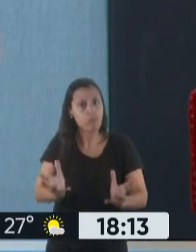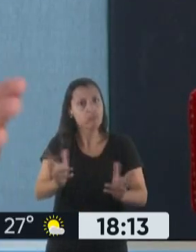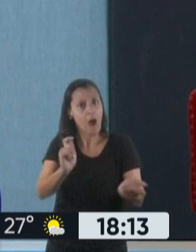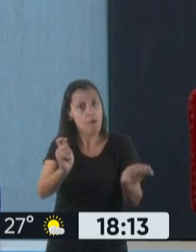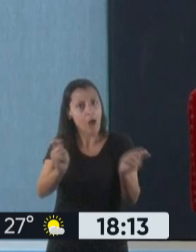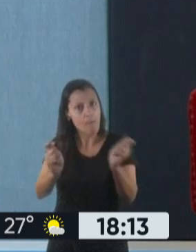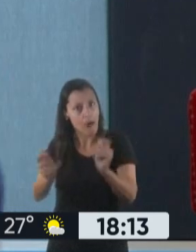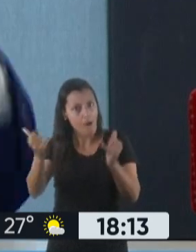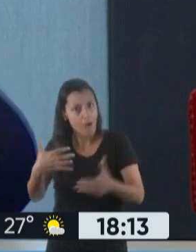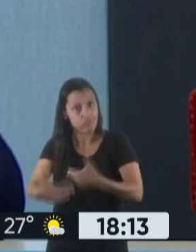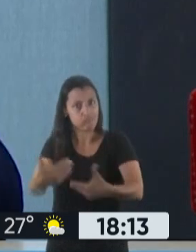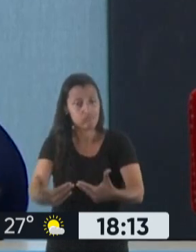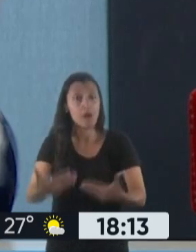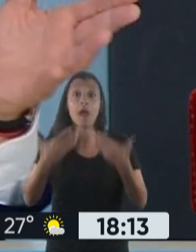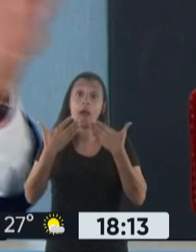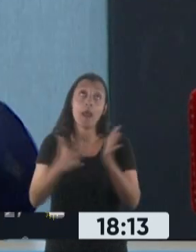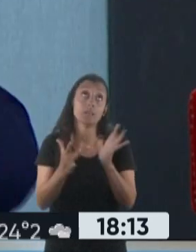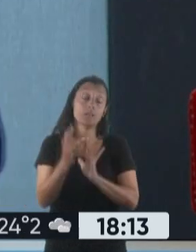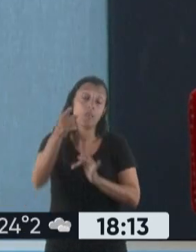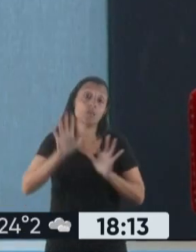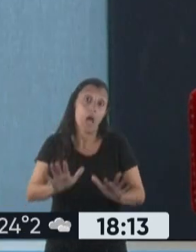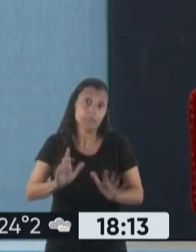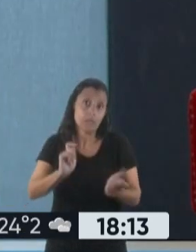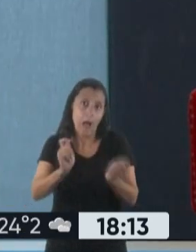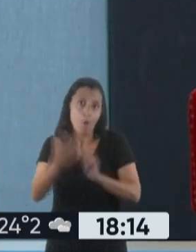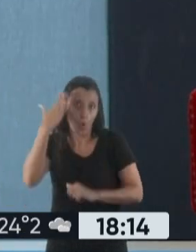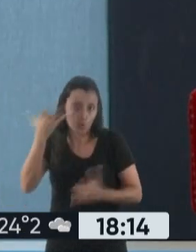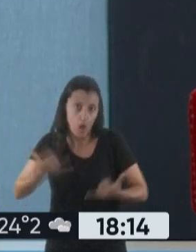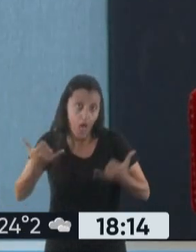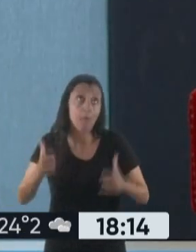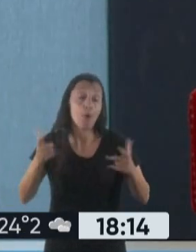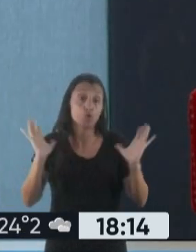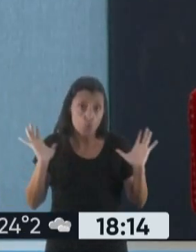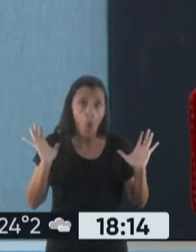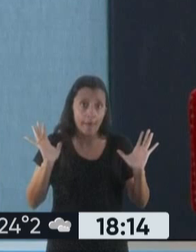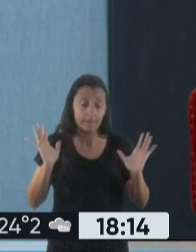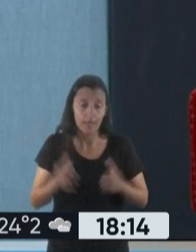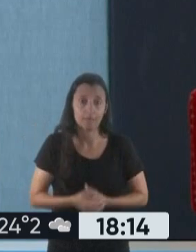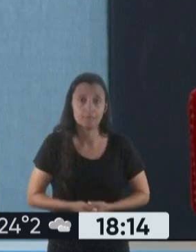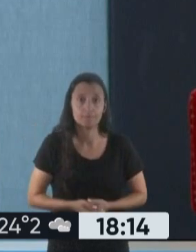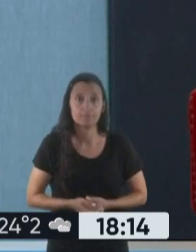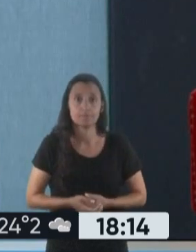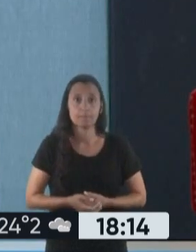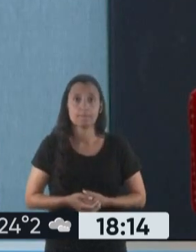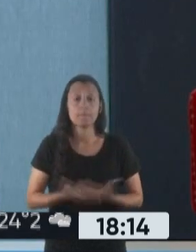que va cambiando. Gracias a Dios que así ocurre. Por suerte, así ocurre.